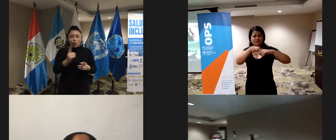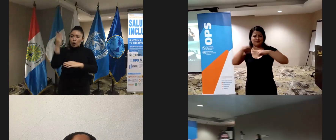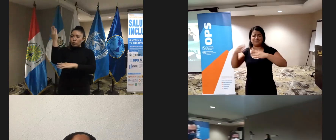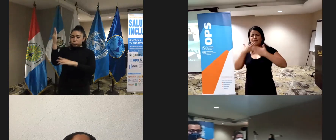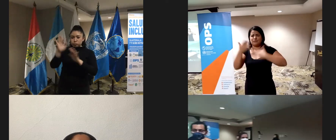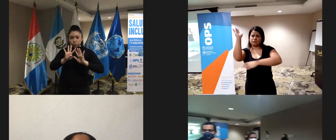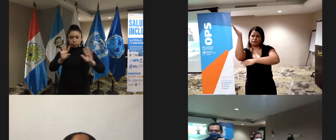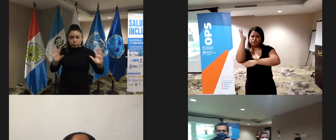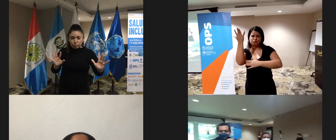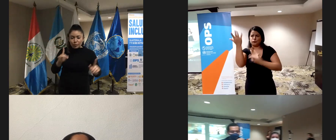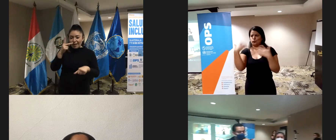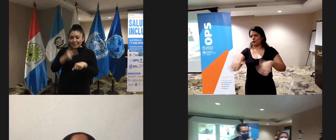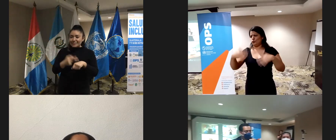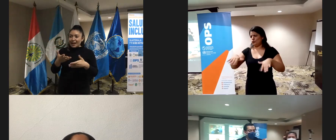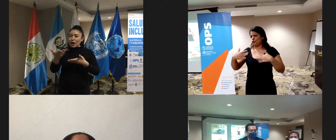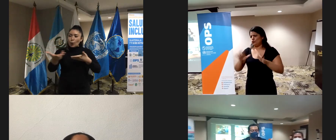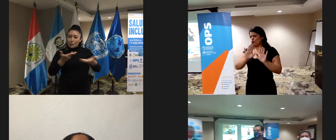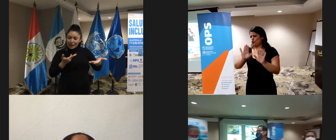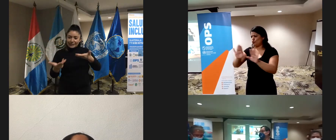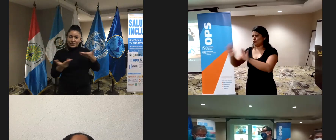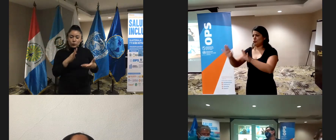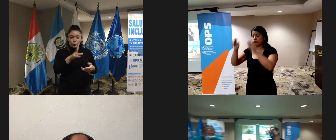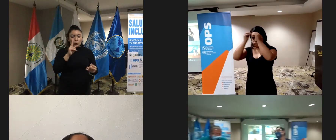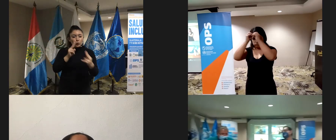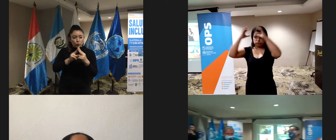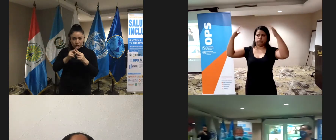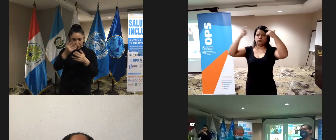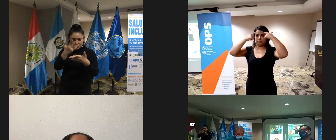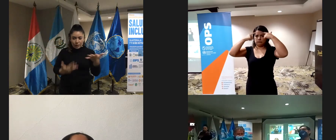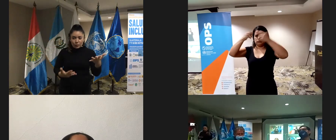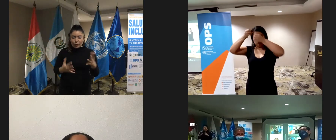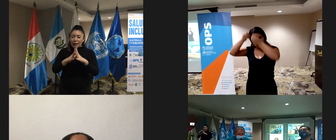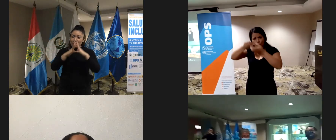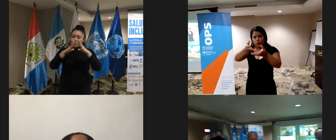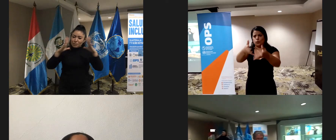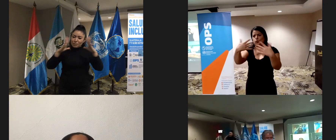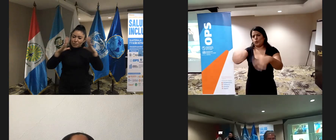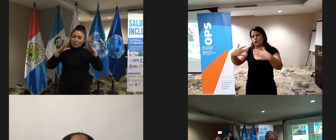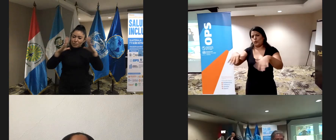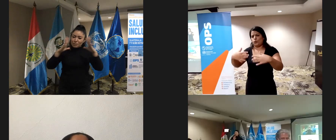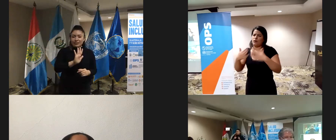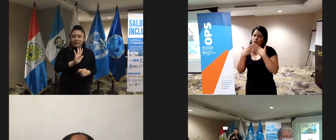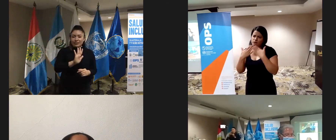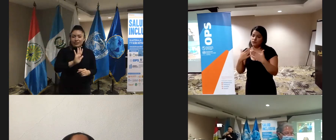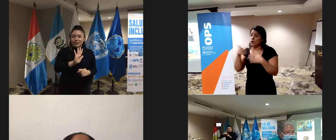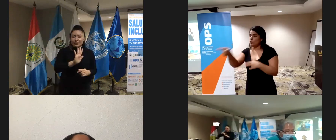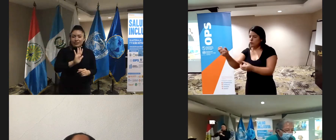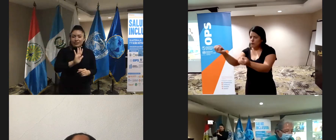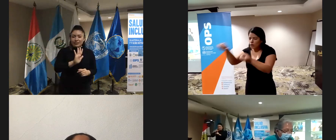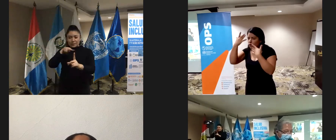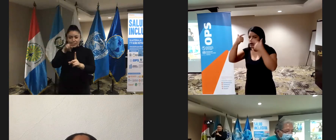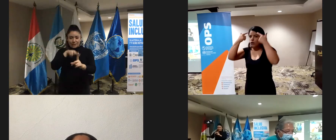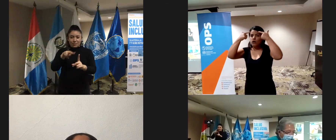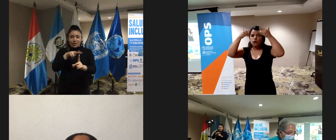habernos compartido sus conocimientos, ampliar nuestra perspectiva